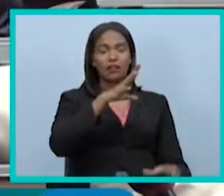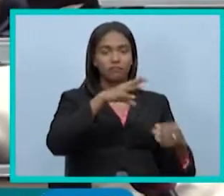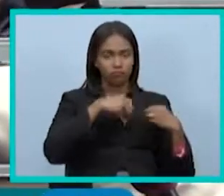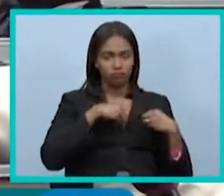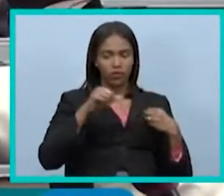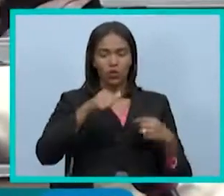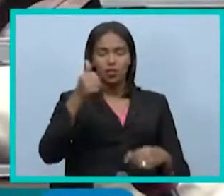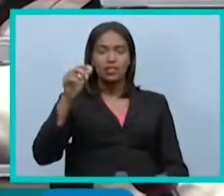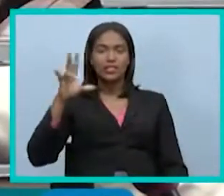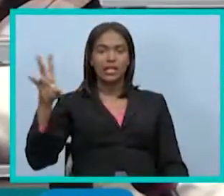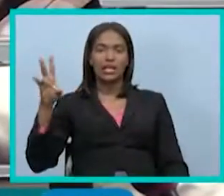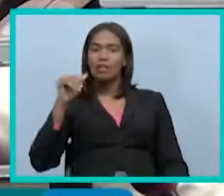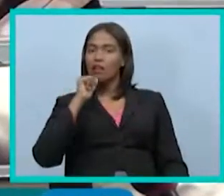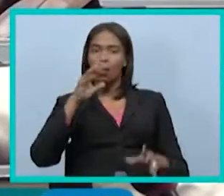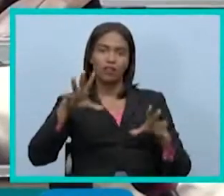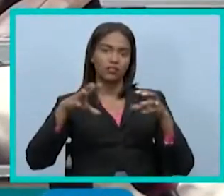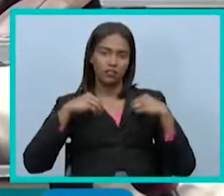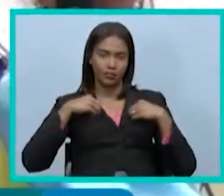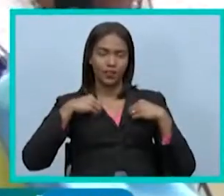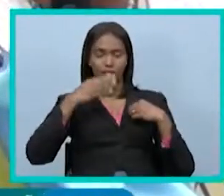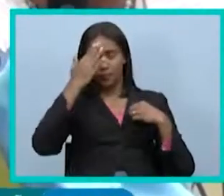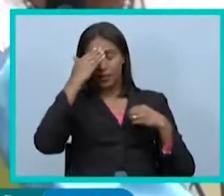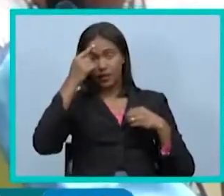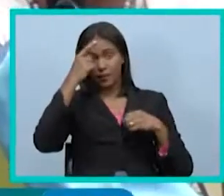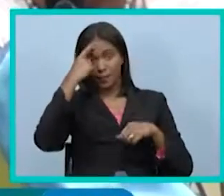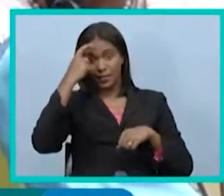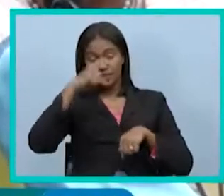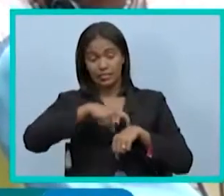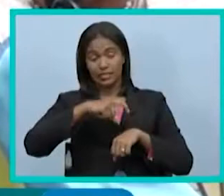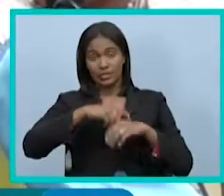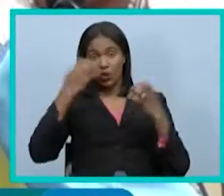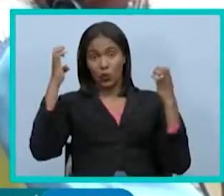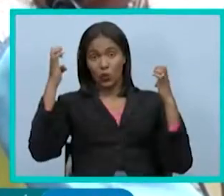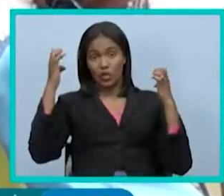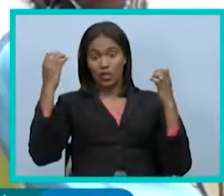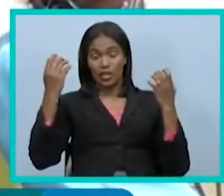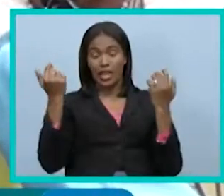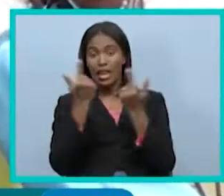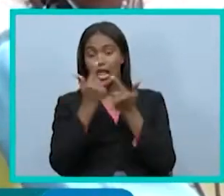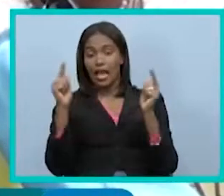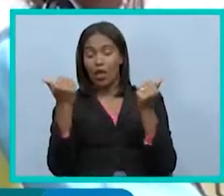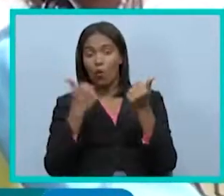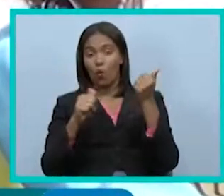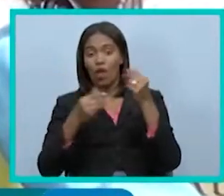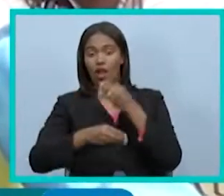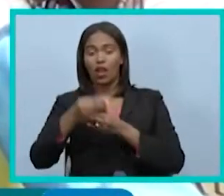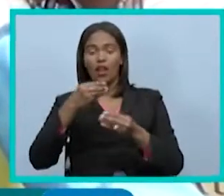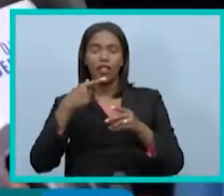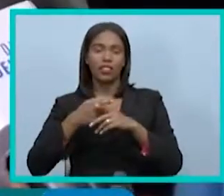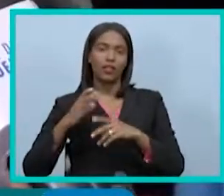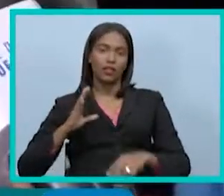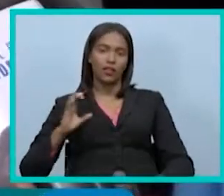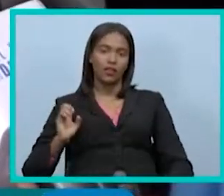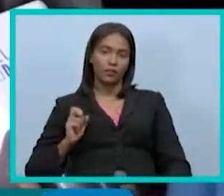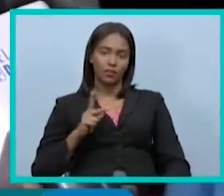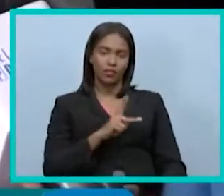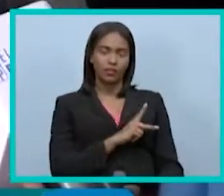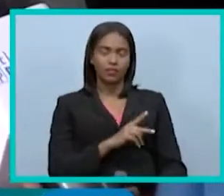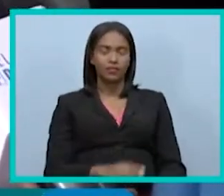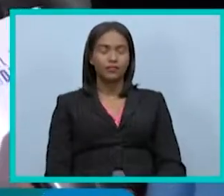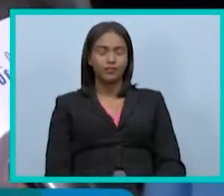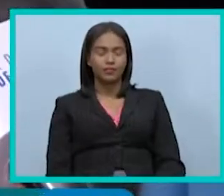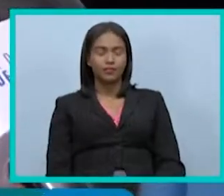en contra, tras ser declarada de urgencia y liberada de todo trámite en la Cámara Baja. Este